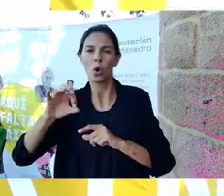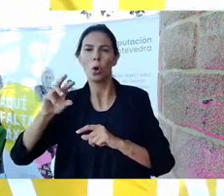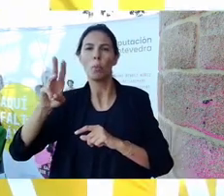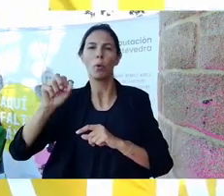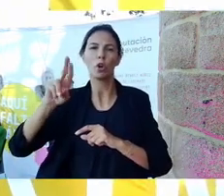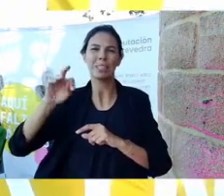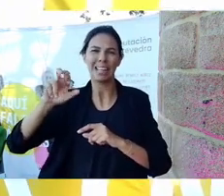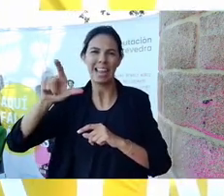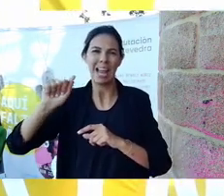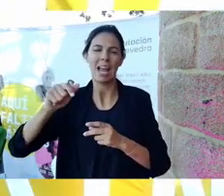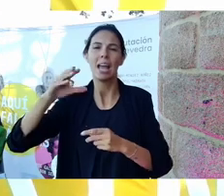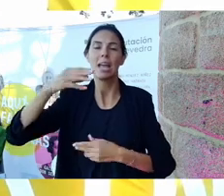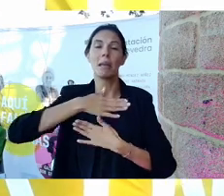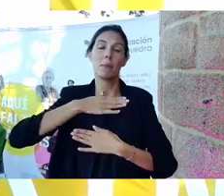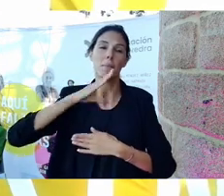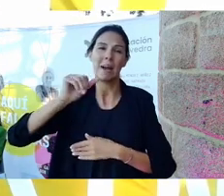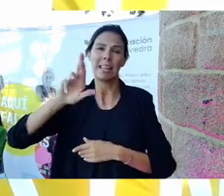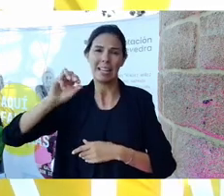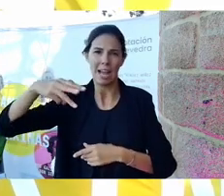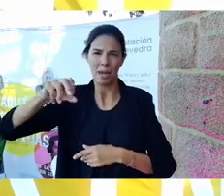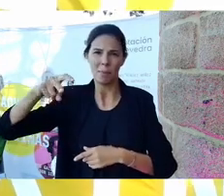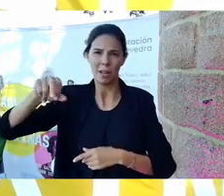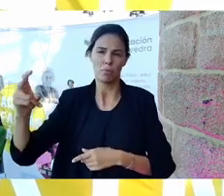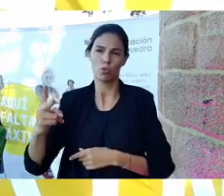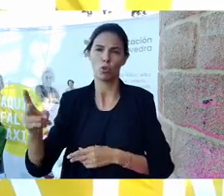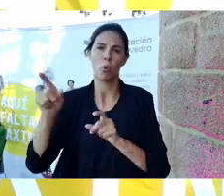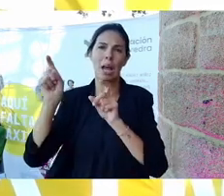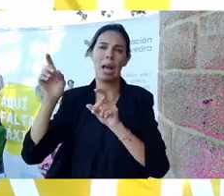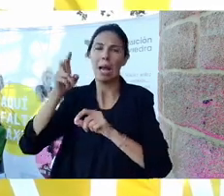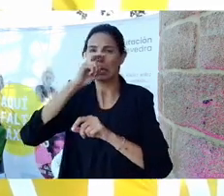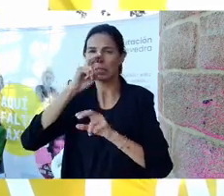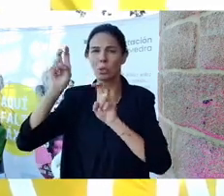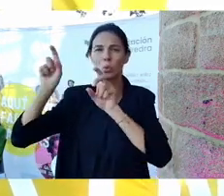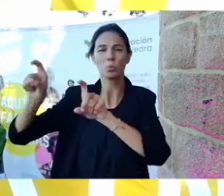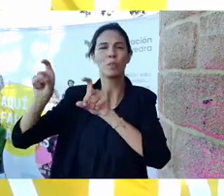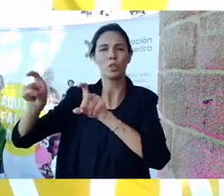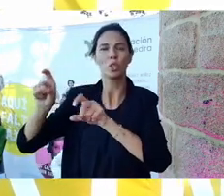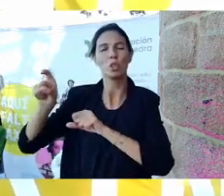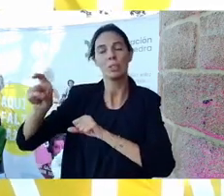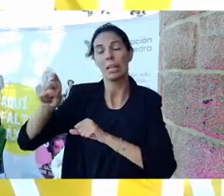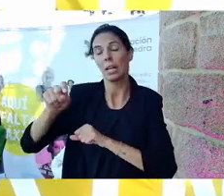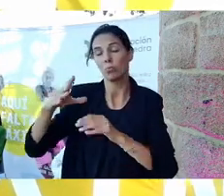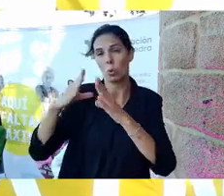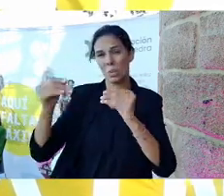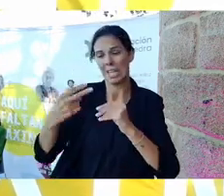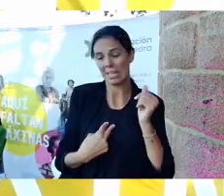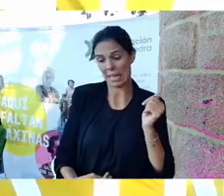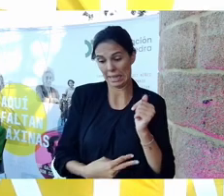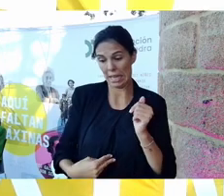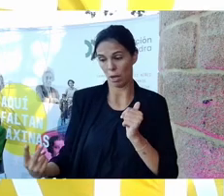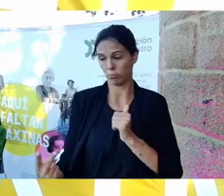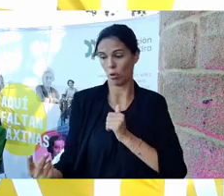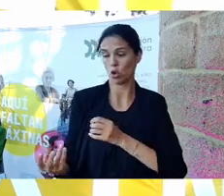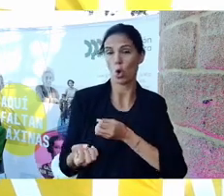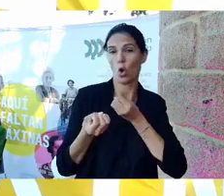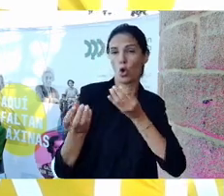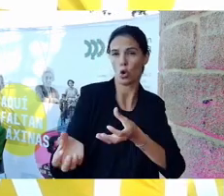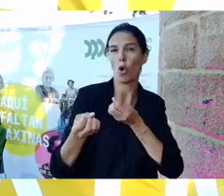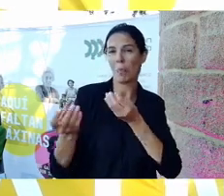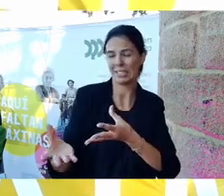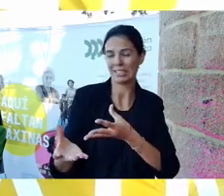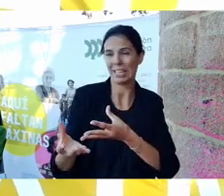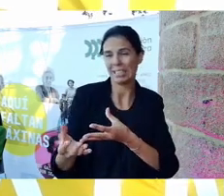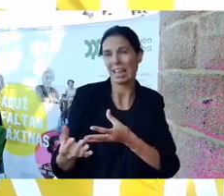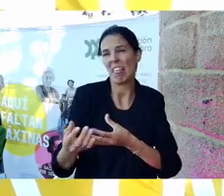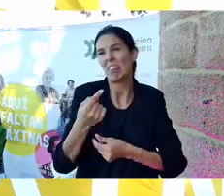Hermelindo Portela y Mari Carmen Pallares, los dos profesores, antiguos profesores de la Universidad de Santiago, pues comentan